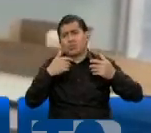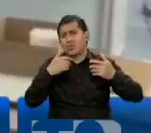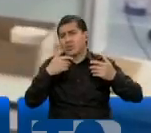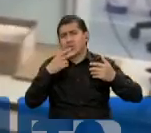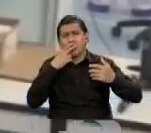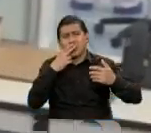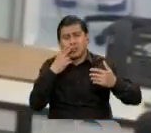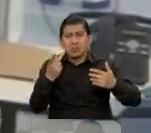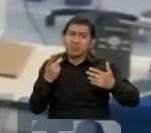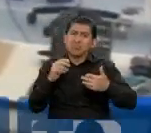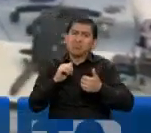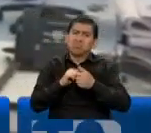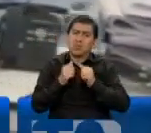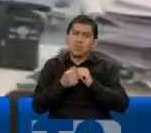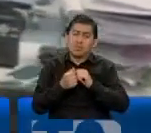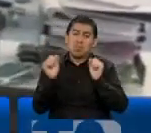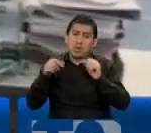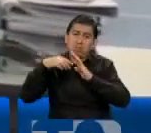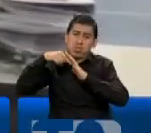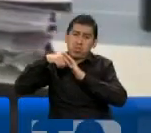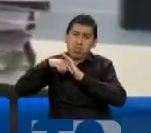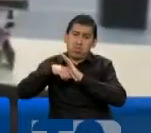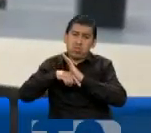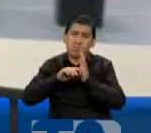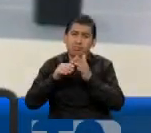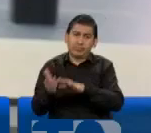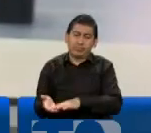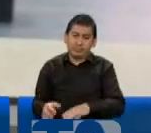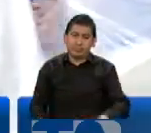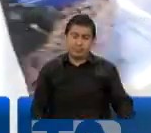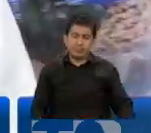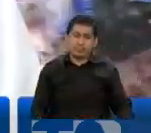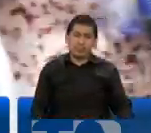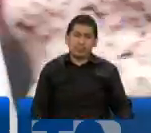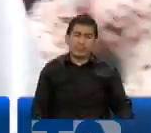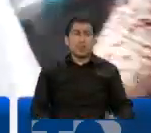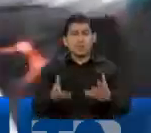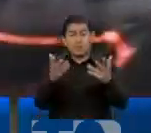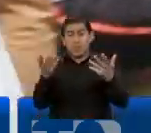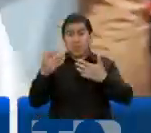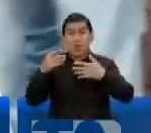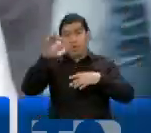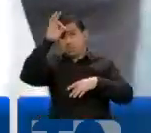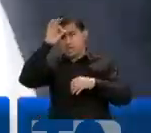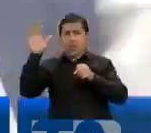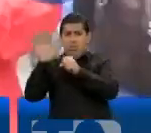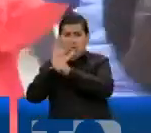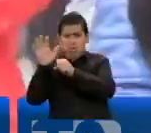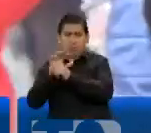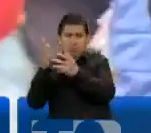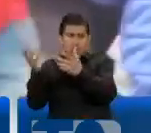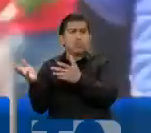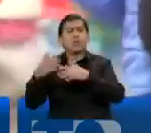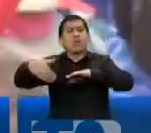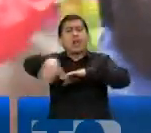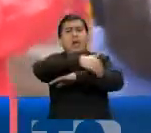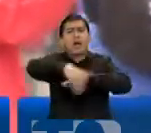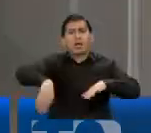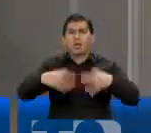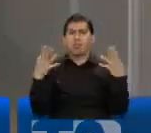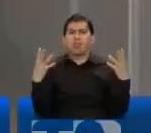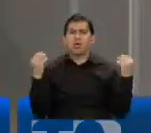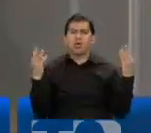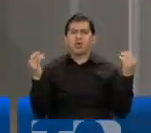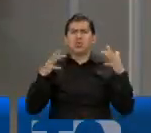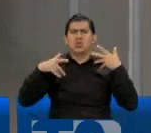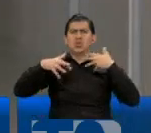Los médicos aseguran que la pandemia no se la vence en los hospitales, sino en las calles, con los cuidados necesarios. Y es que las